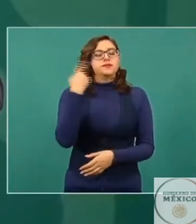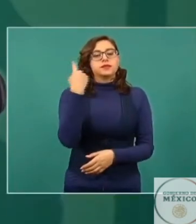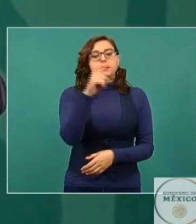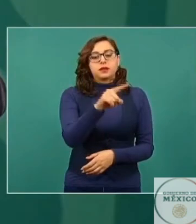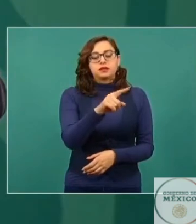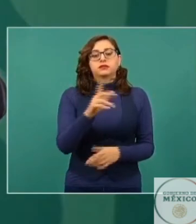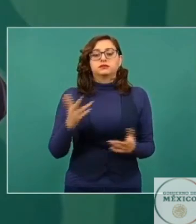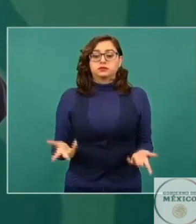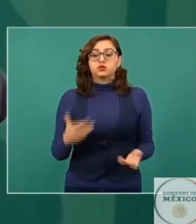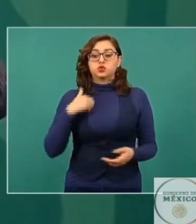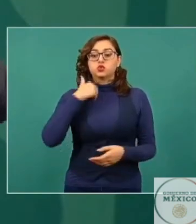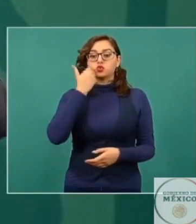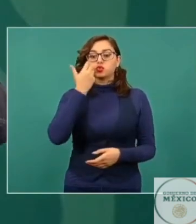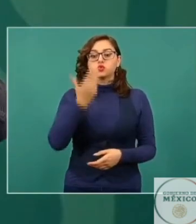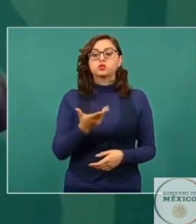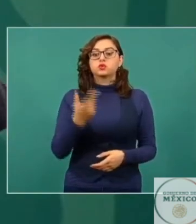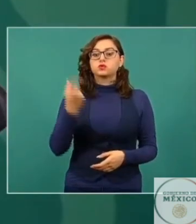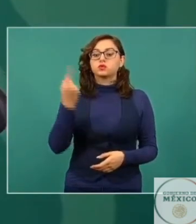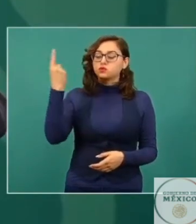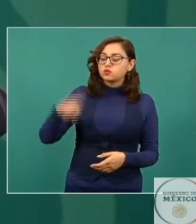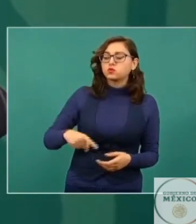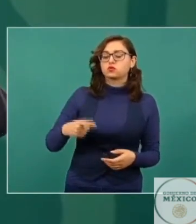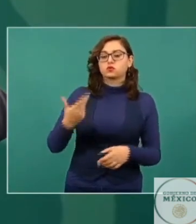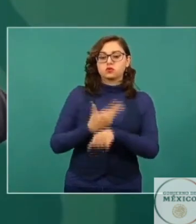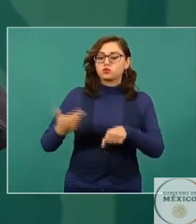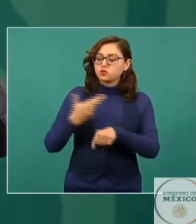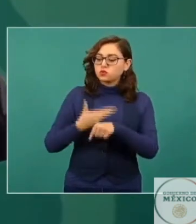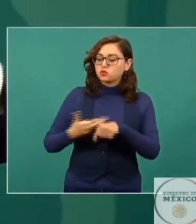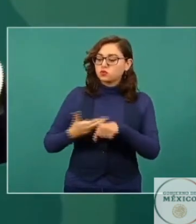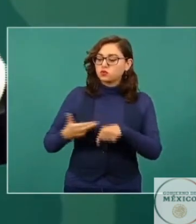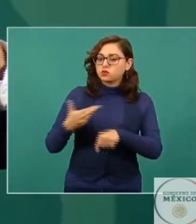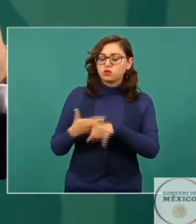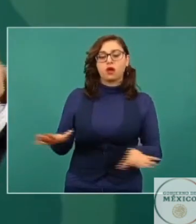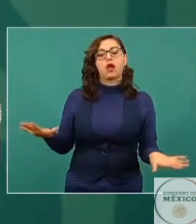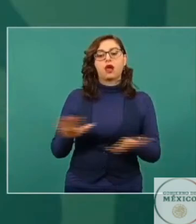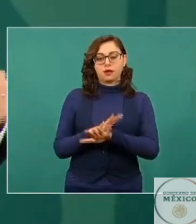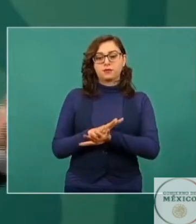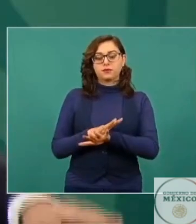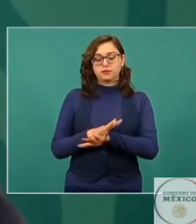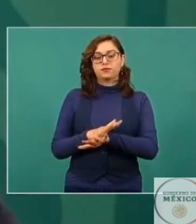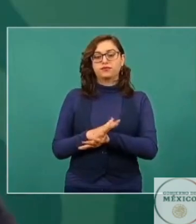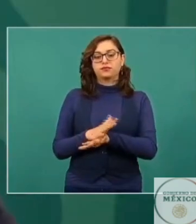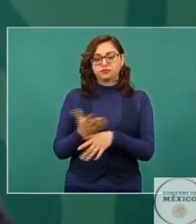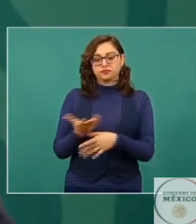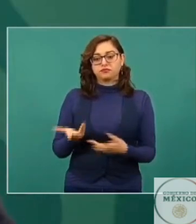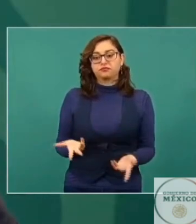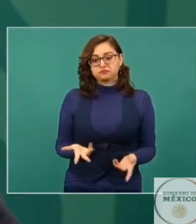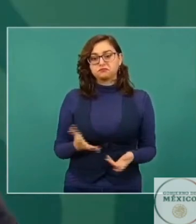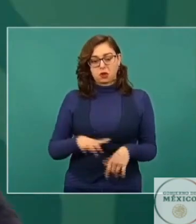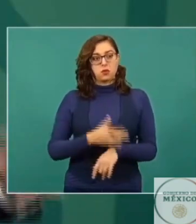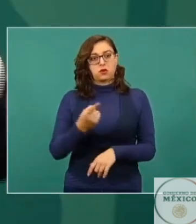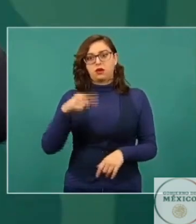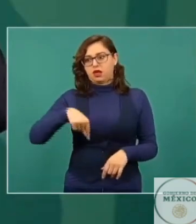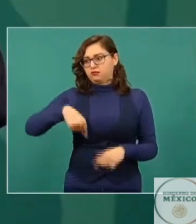Marcelo Ebrard nos explica cómo va la demanda en contra de las armerías de Estados Unidos. Además, el presidente da